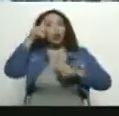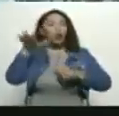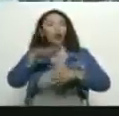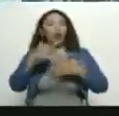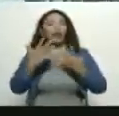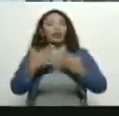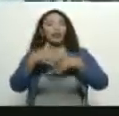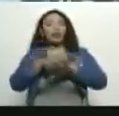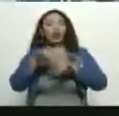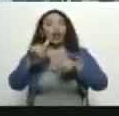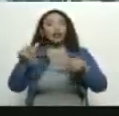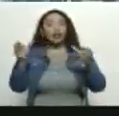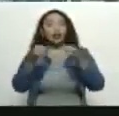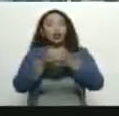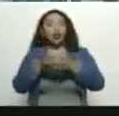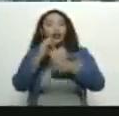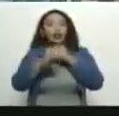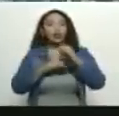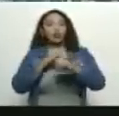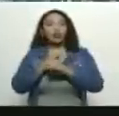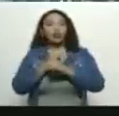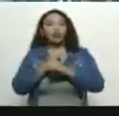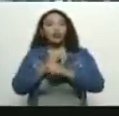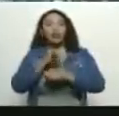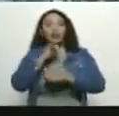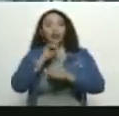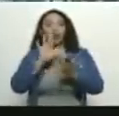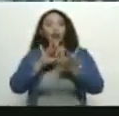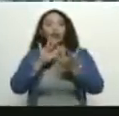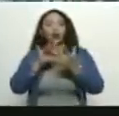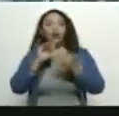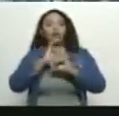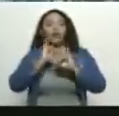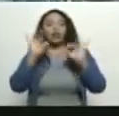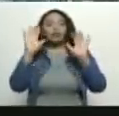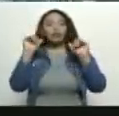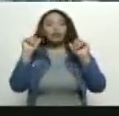integran esta cumbre internacional. Con esta información nosotros despedimos este contacto. Adelante.